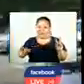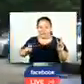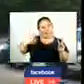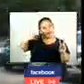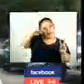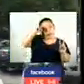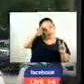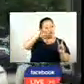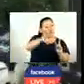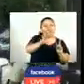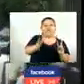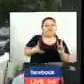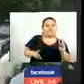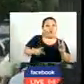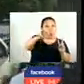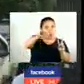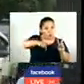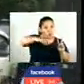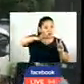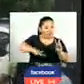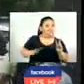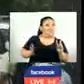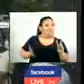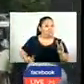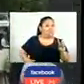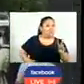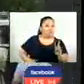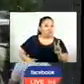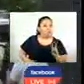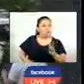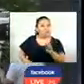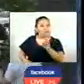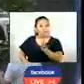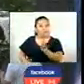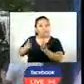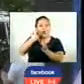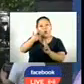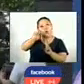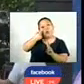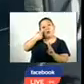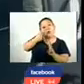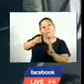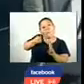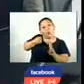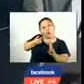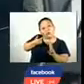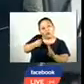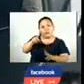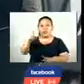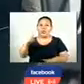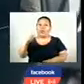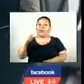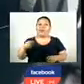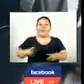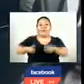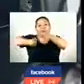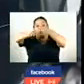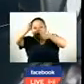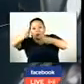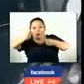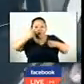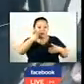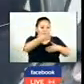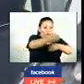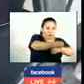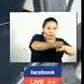fueron trasladados en horas de la tarde de este viernes 18 de junio por parte de la dirección de centros penales y la policía nacional civil desde